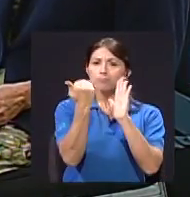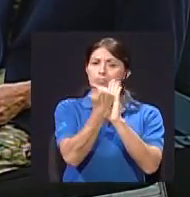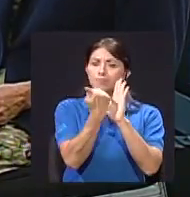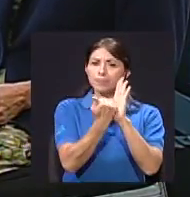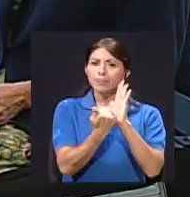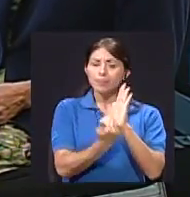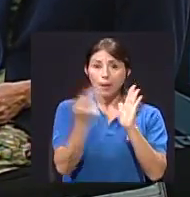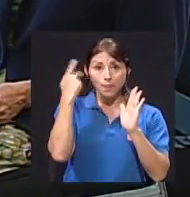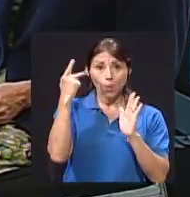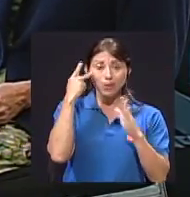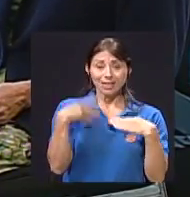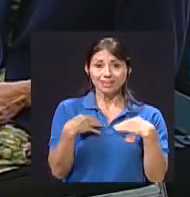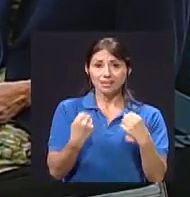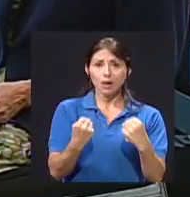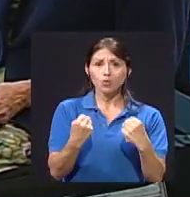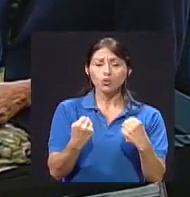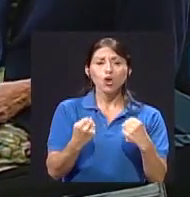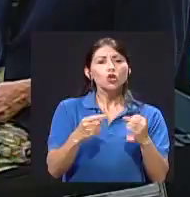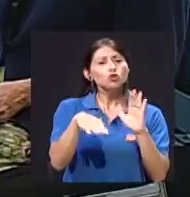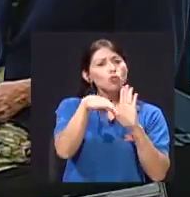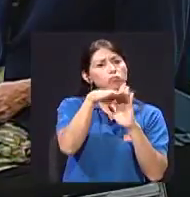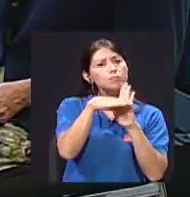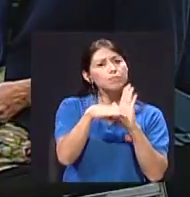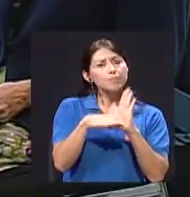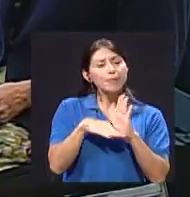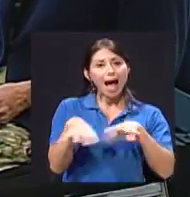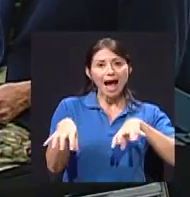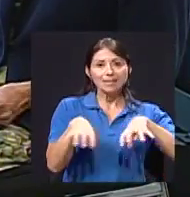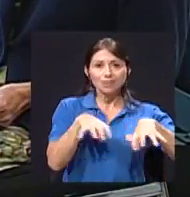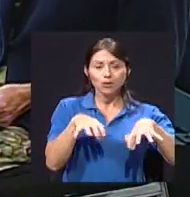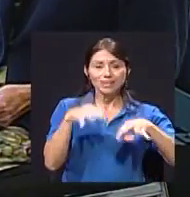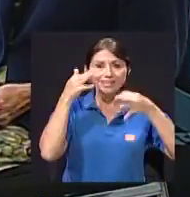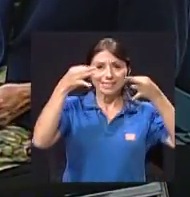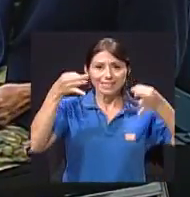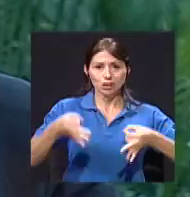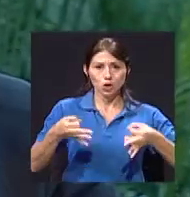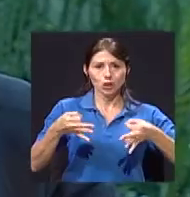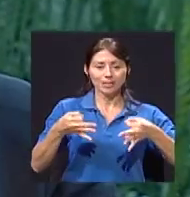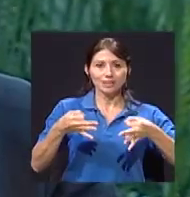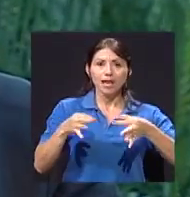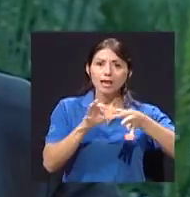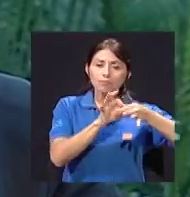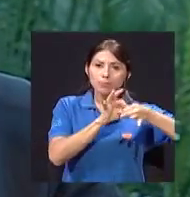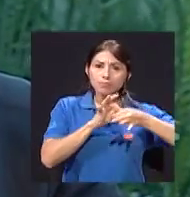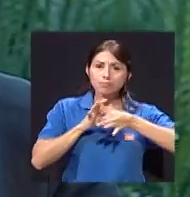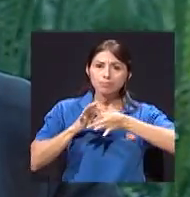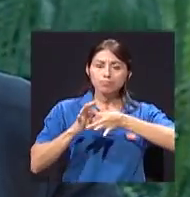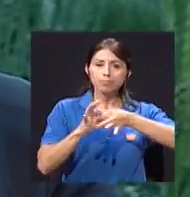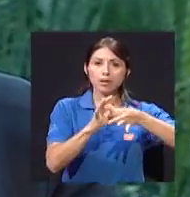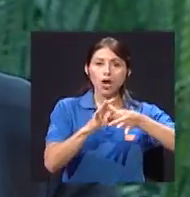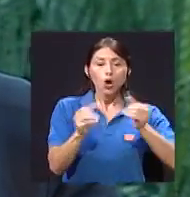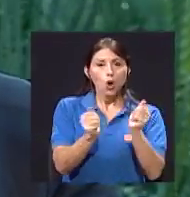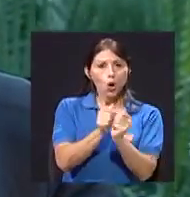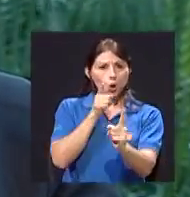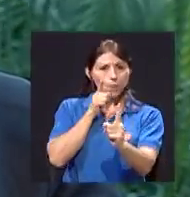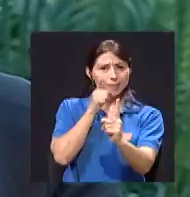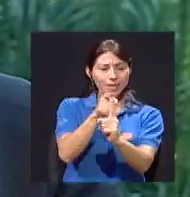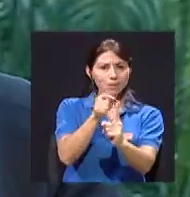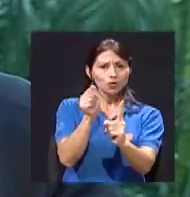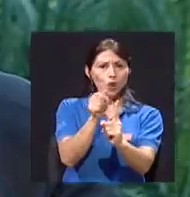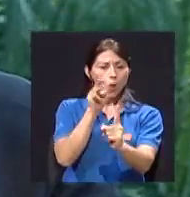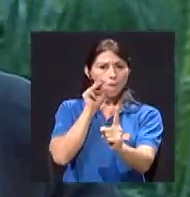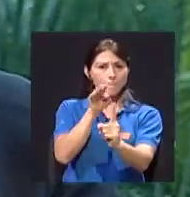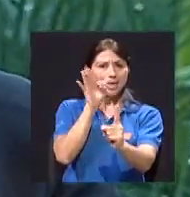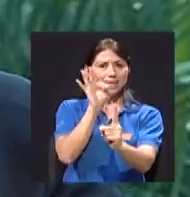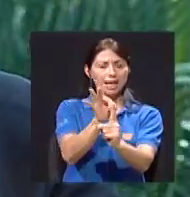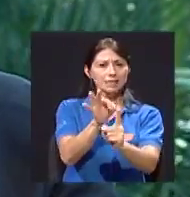acciones, de decisiones que están coordinadas bajo objetivos y metas muy bien definidas, que han